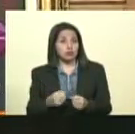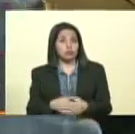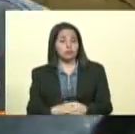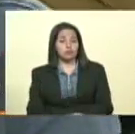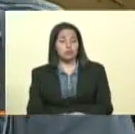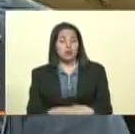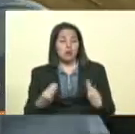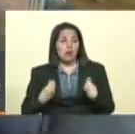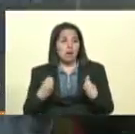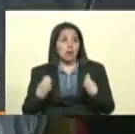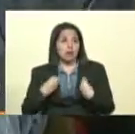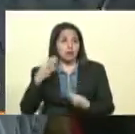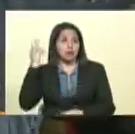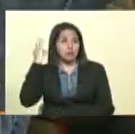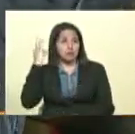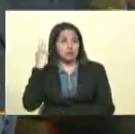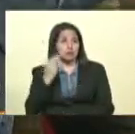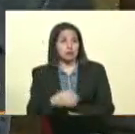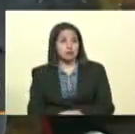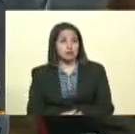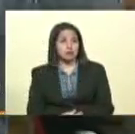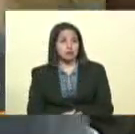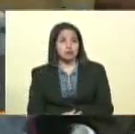Que vivan las mujeres.